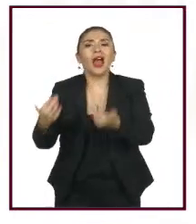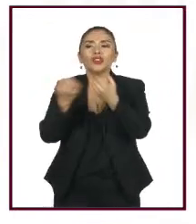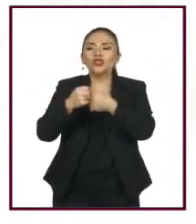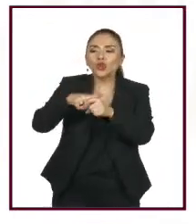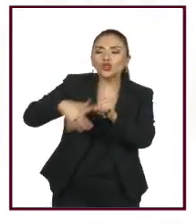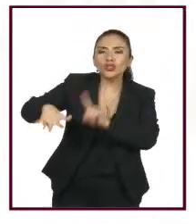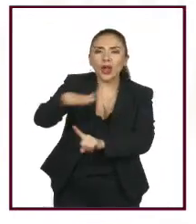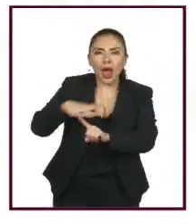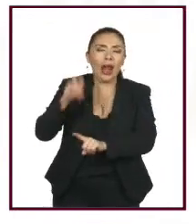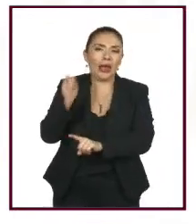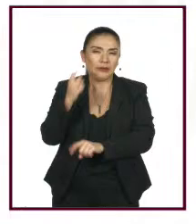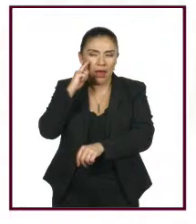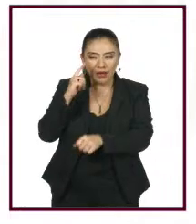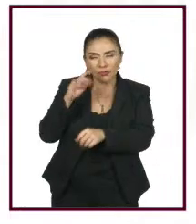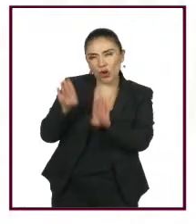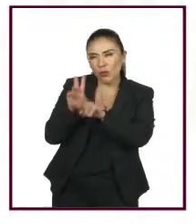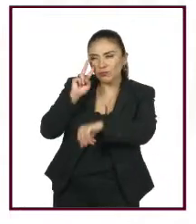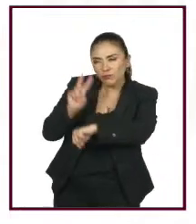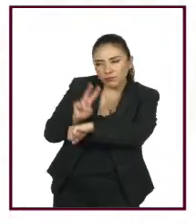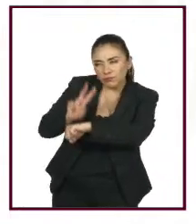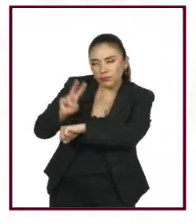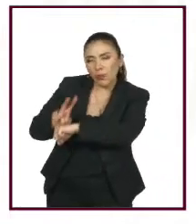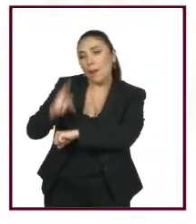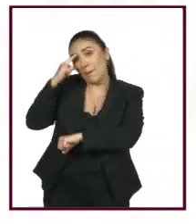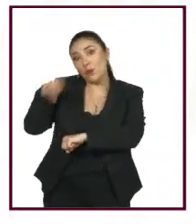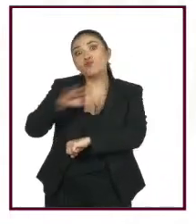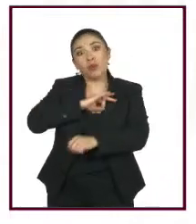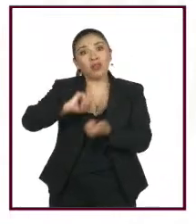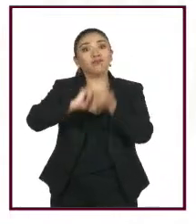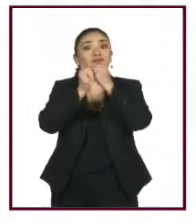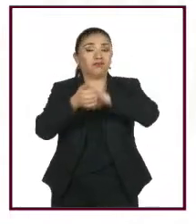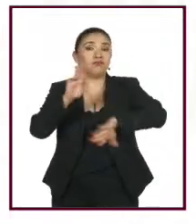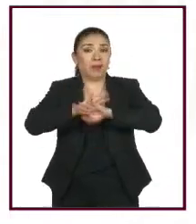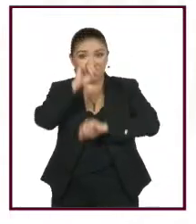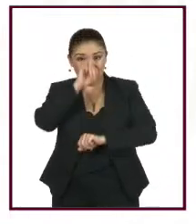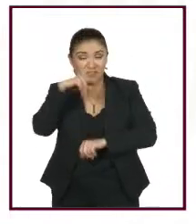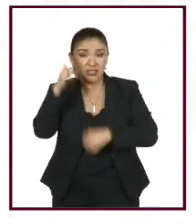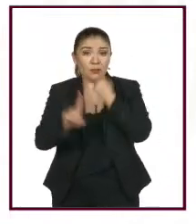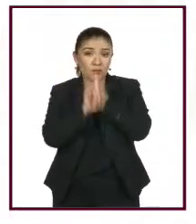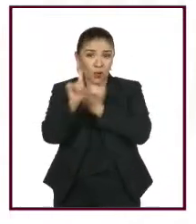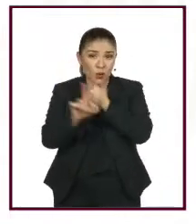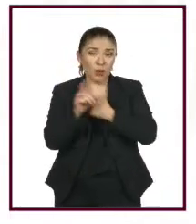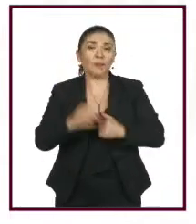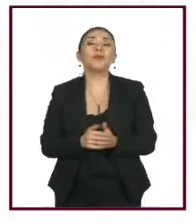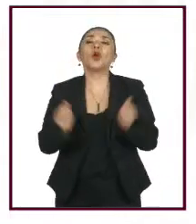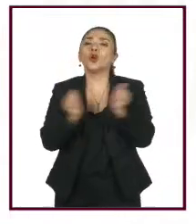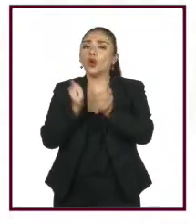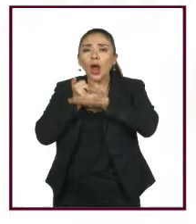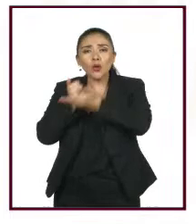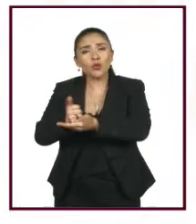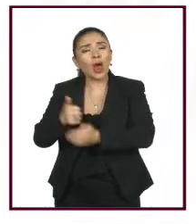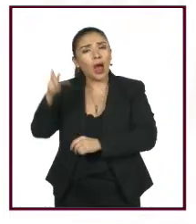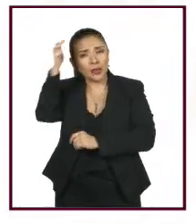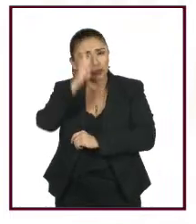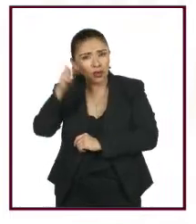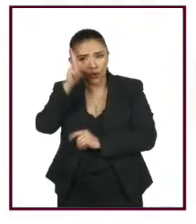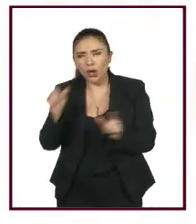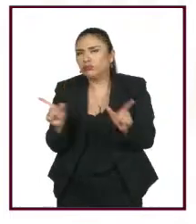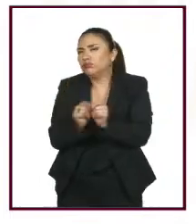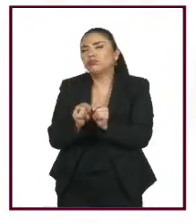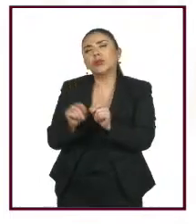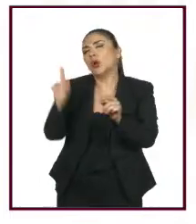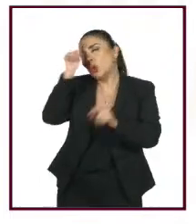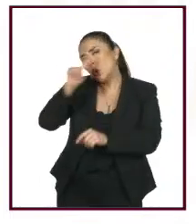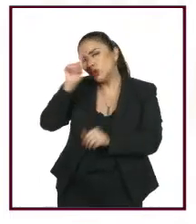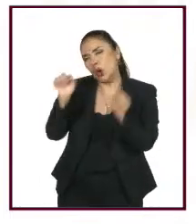sociales que tienen, para que esto se pueda desarrollar más fácilmente. Dar orientación siempre psicológica breve a los